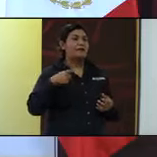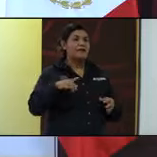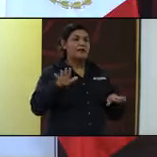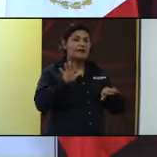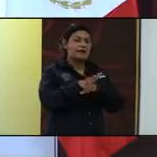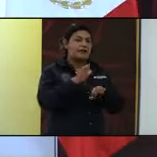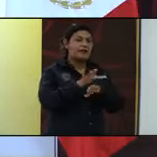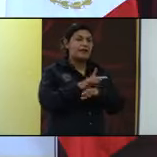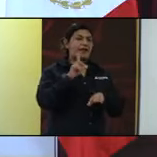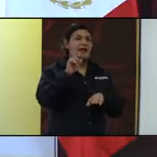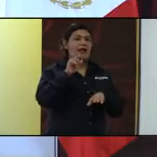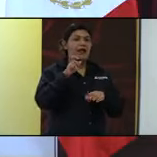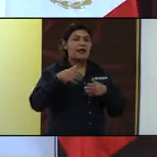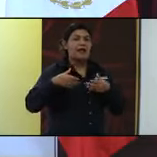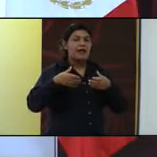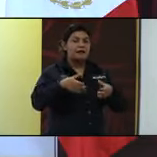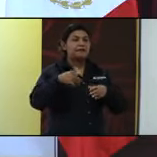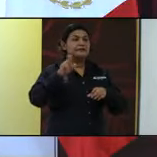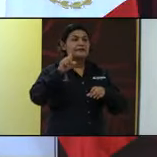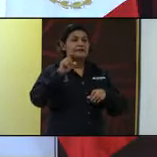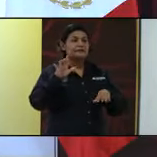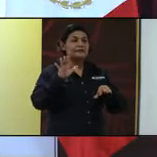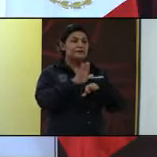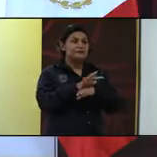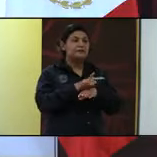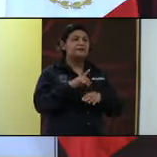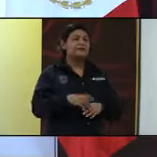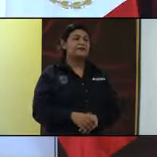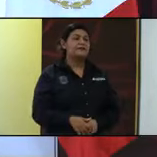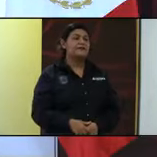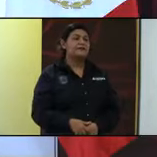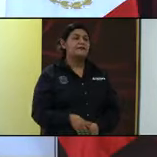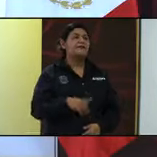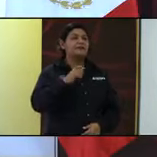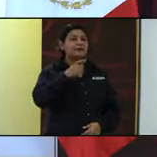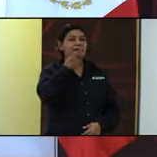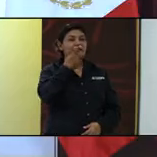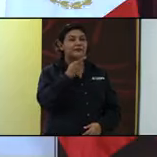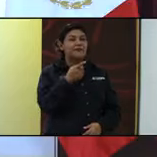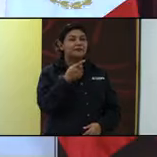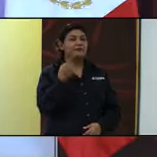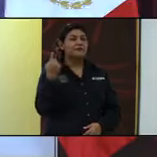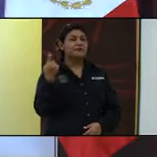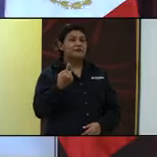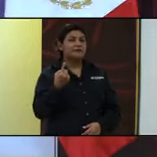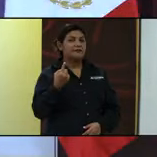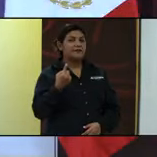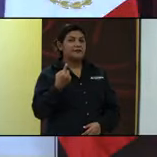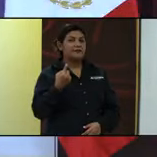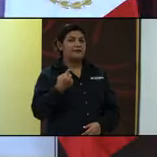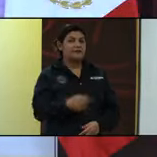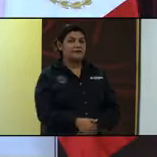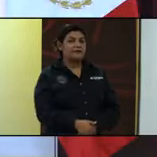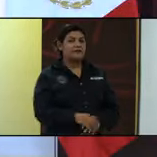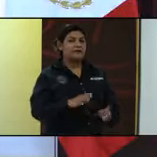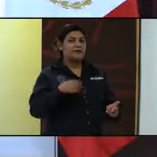las líneas de agua y drenaje, y también vamos a pavimentarla. También quiero comentarles que, pues ya le digo a mi